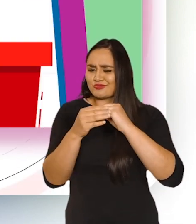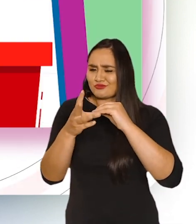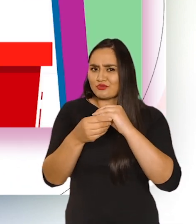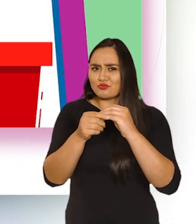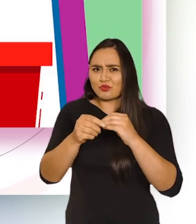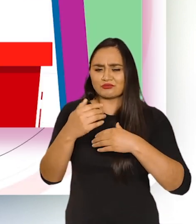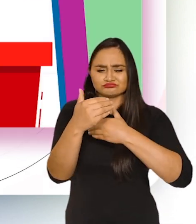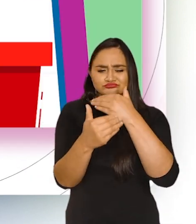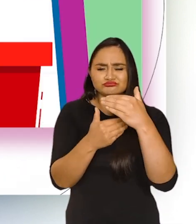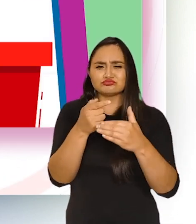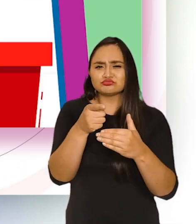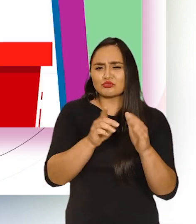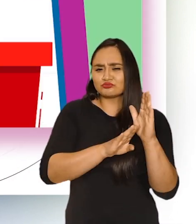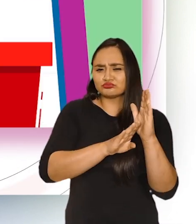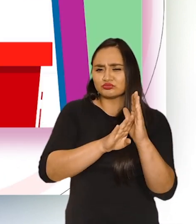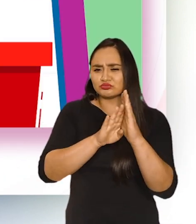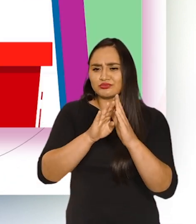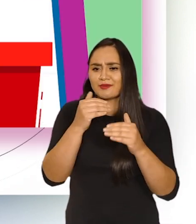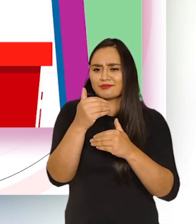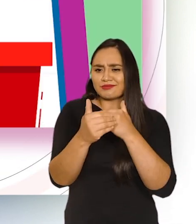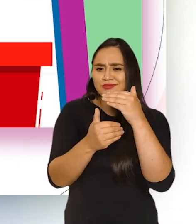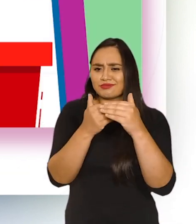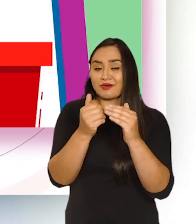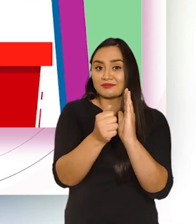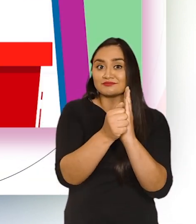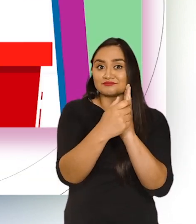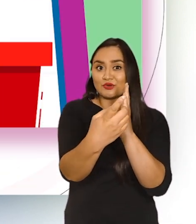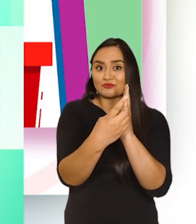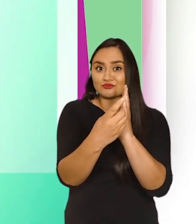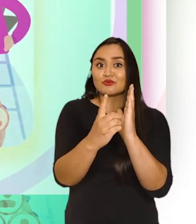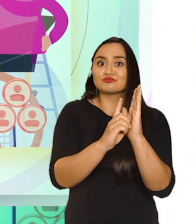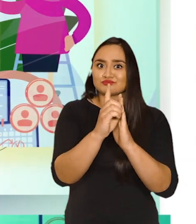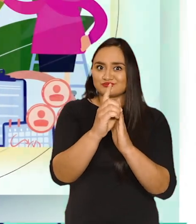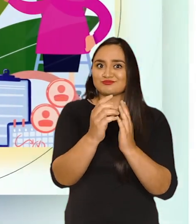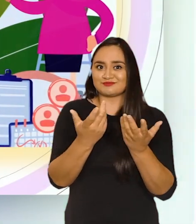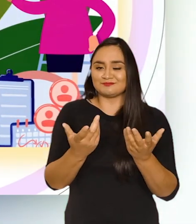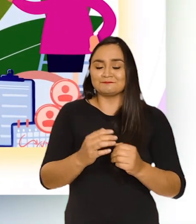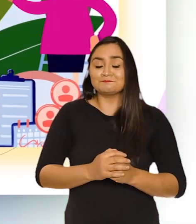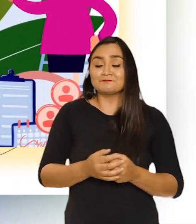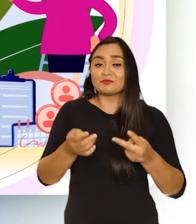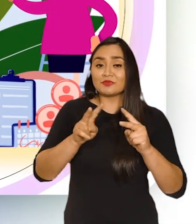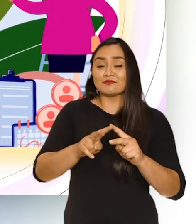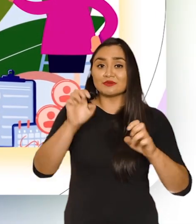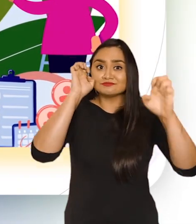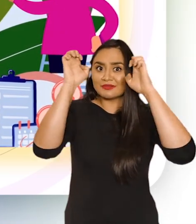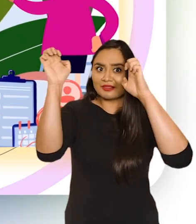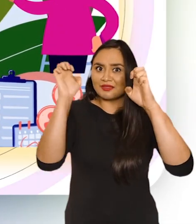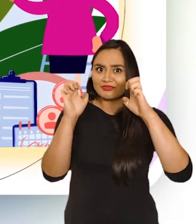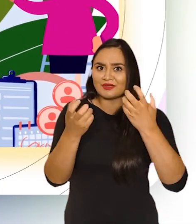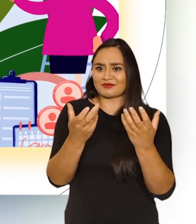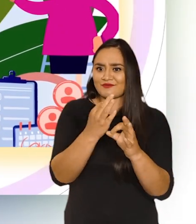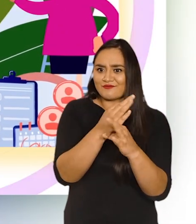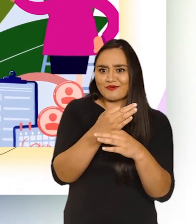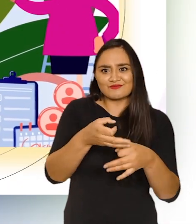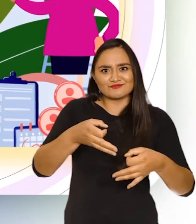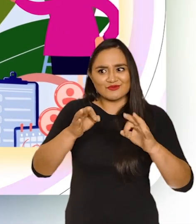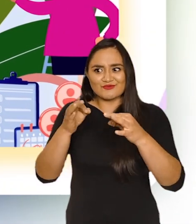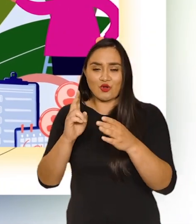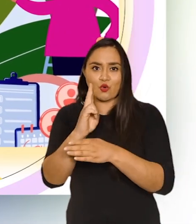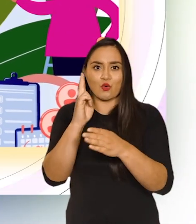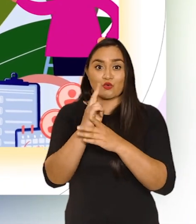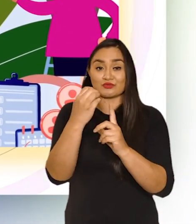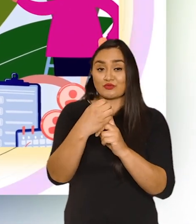ir determinando el avance en cada etapa en el desarrollo de los proyectos. Por otra parte, los instrumentos de evaluación